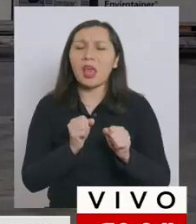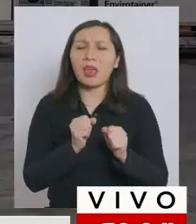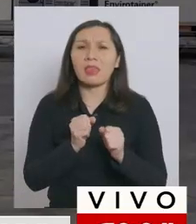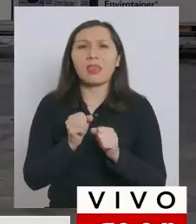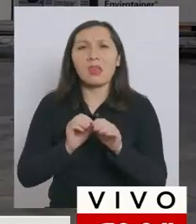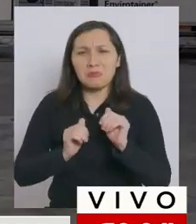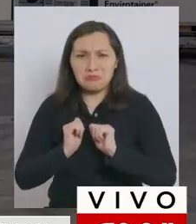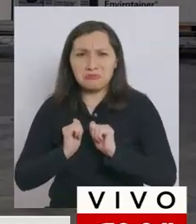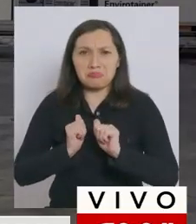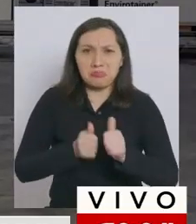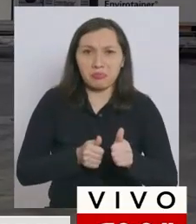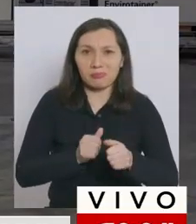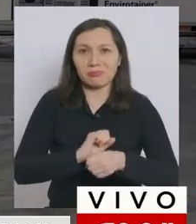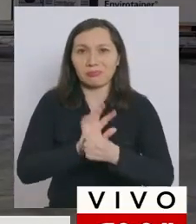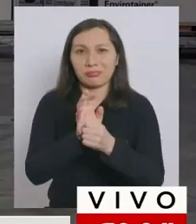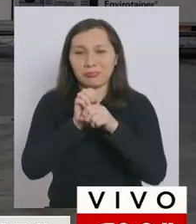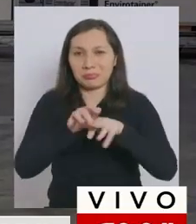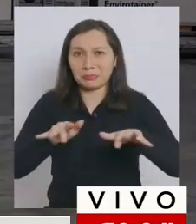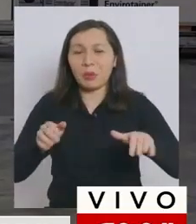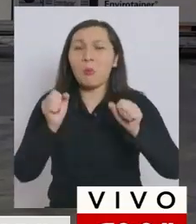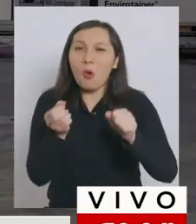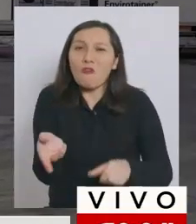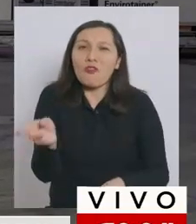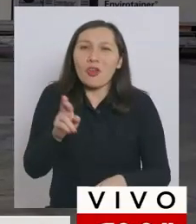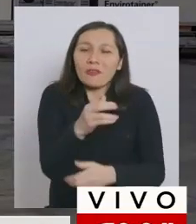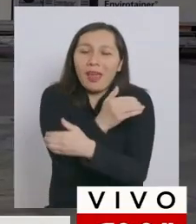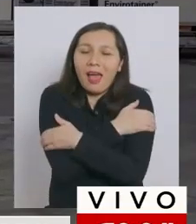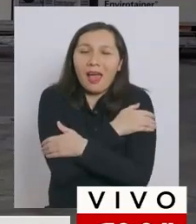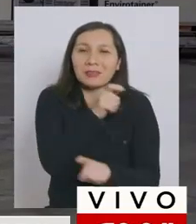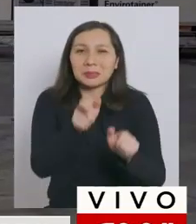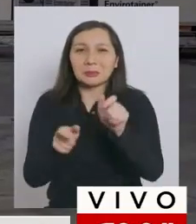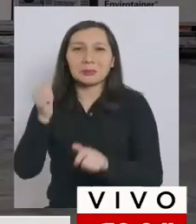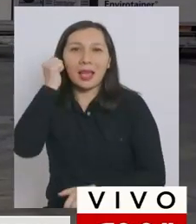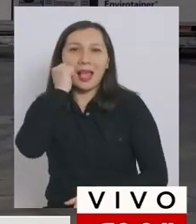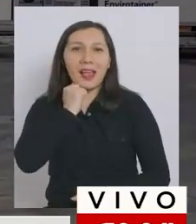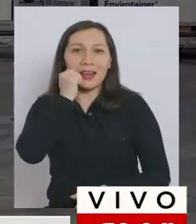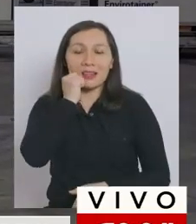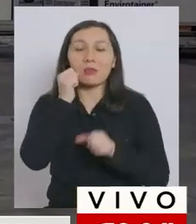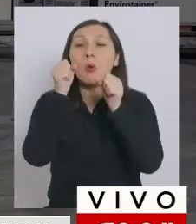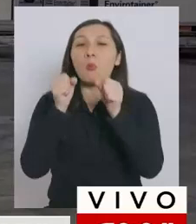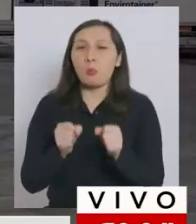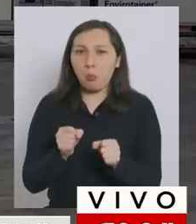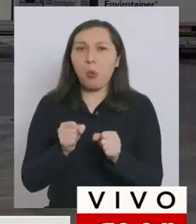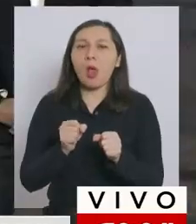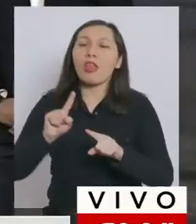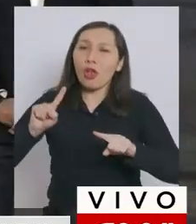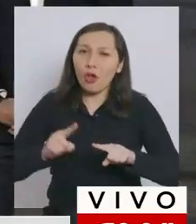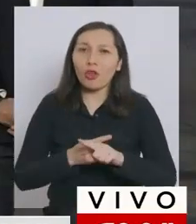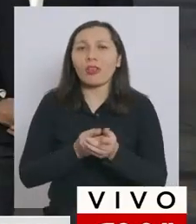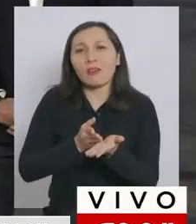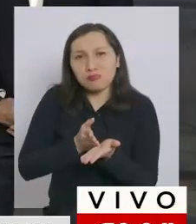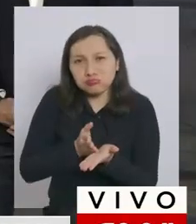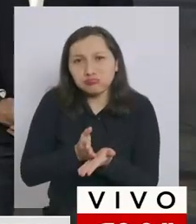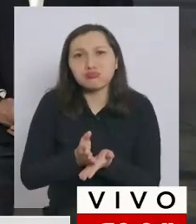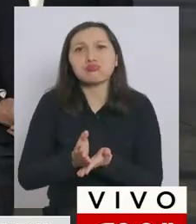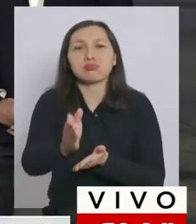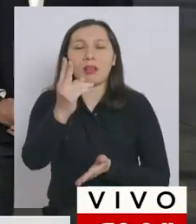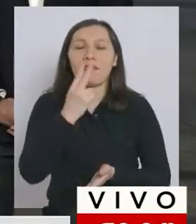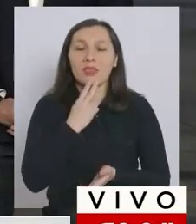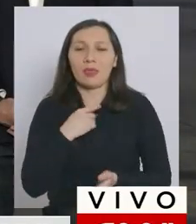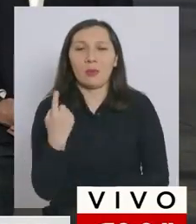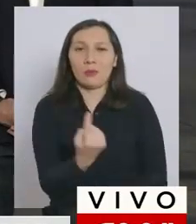pandemia volveremos a abrazarnos con nuestros seres queridos y podremos reemprender en plenitud nuestras